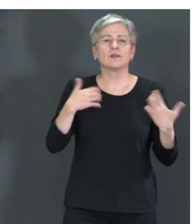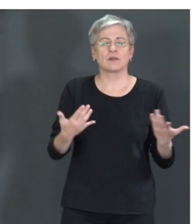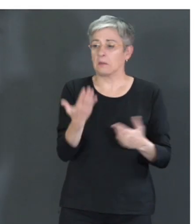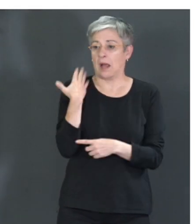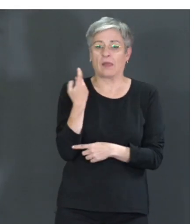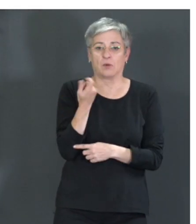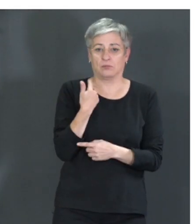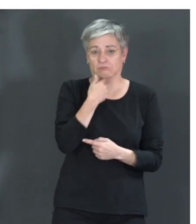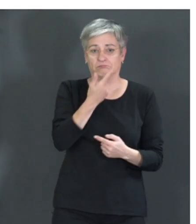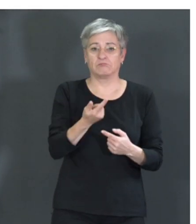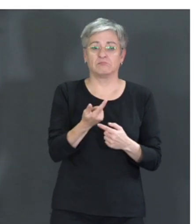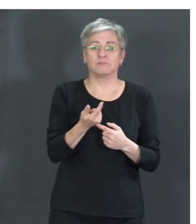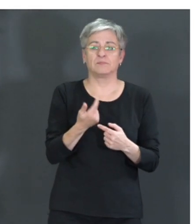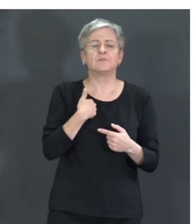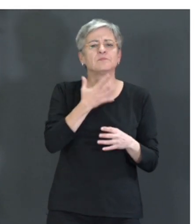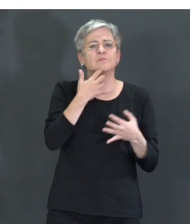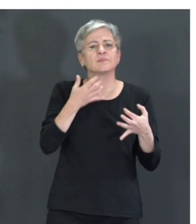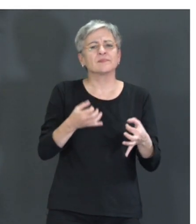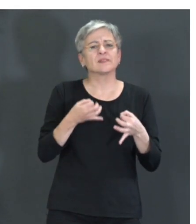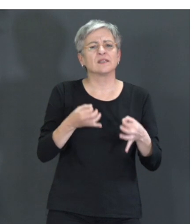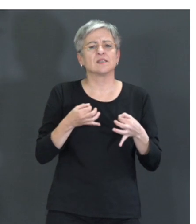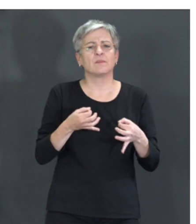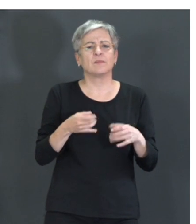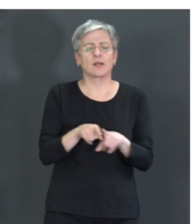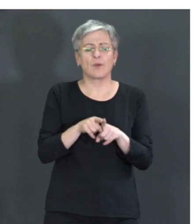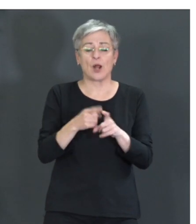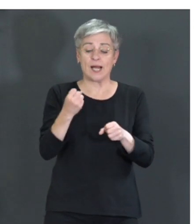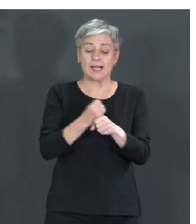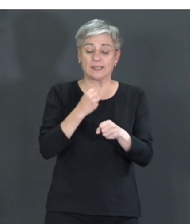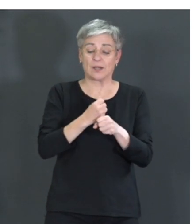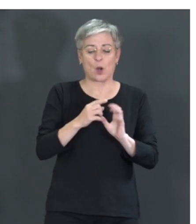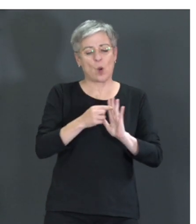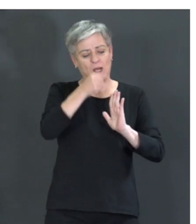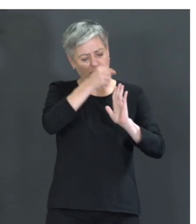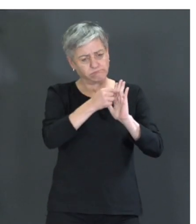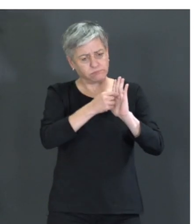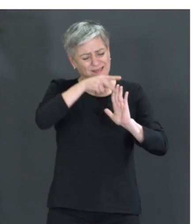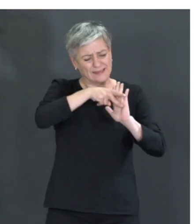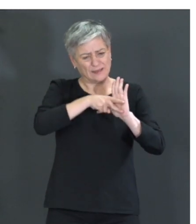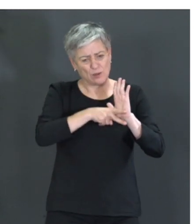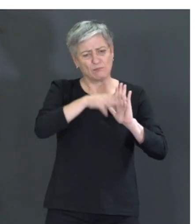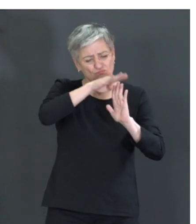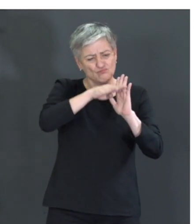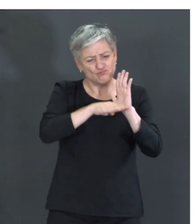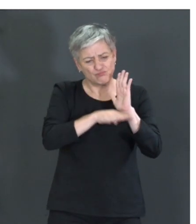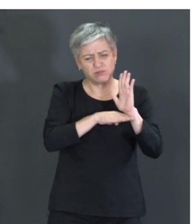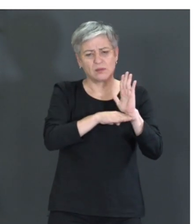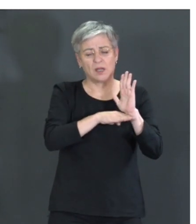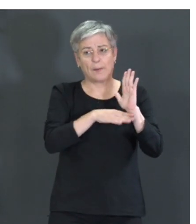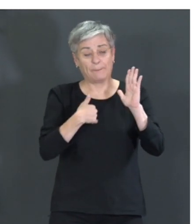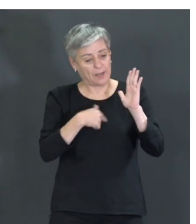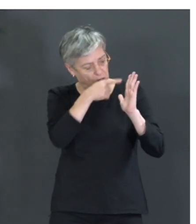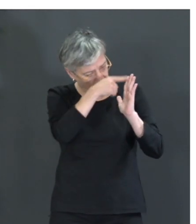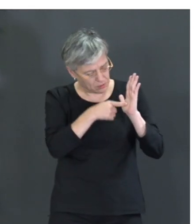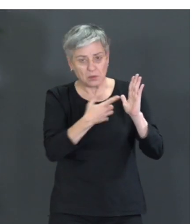un momento, ¿no? Como siempre trabajamos con procesos muy estandarizados, no nos damos cuenta que ese proceso es revisable y se